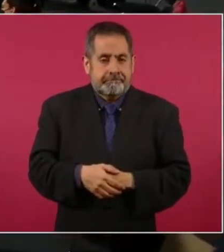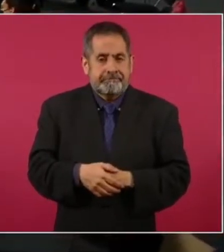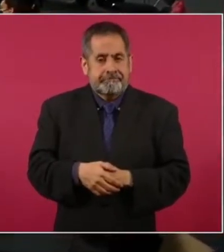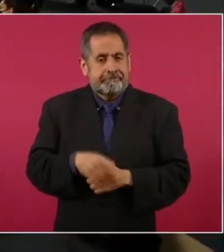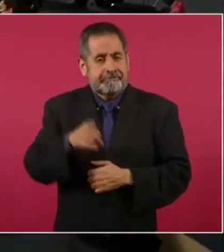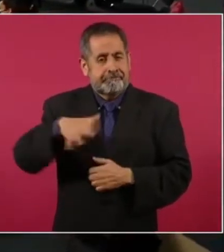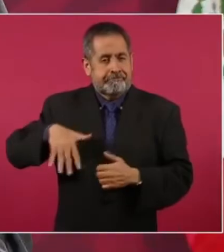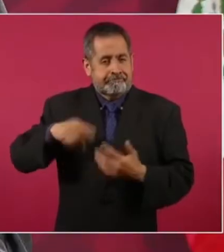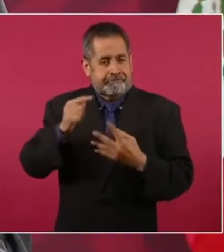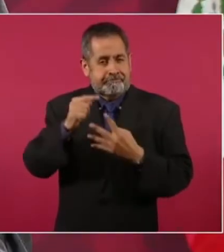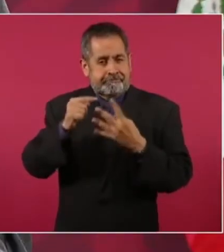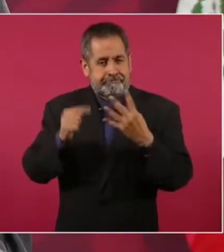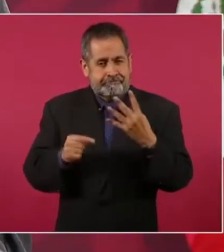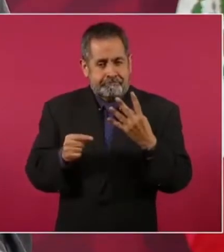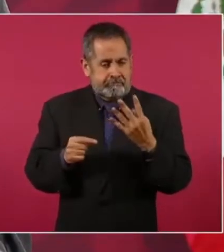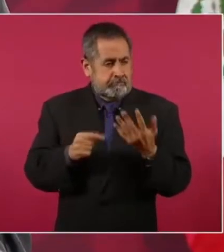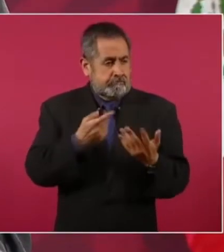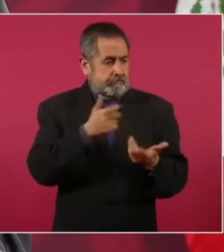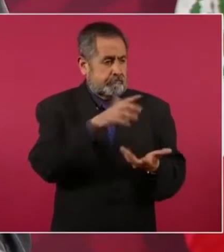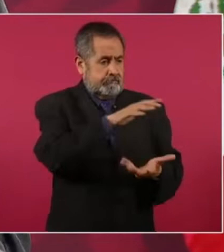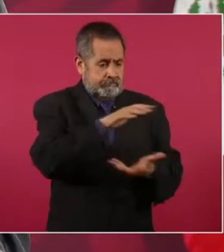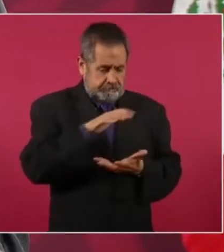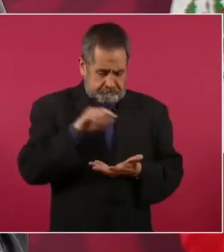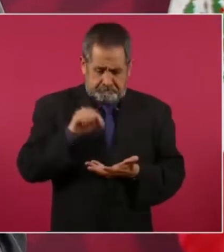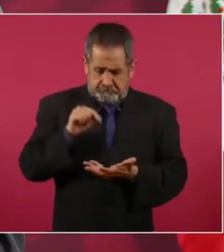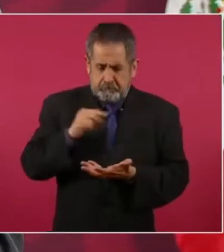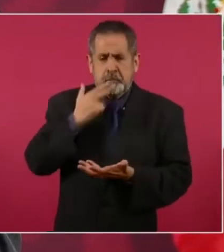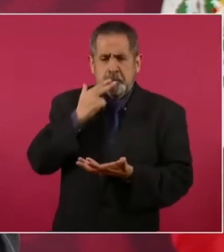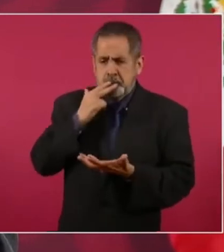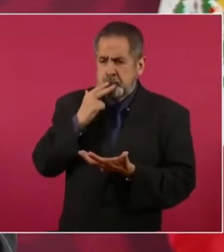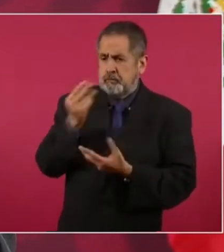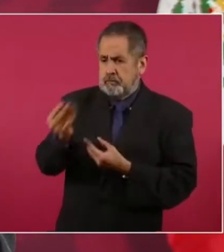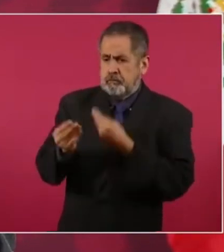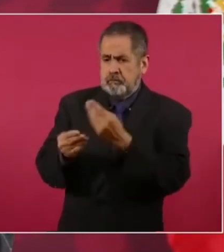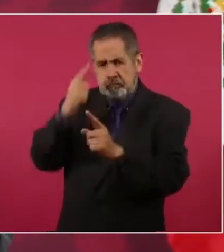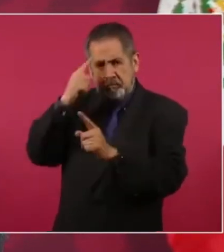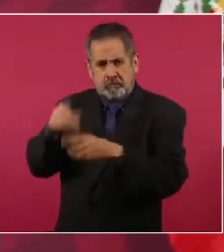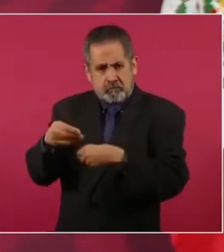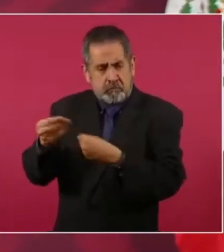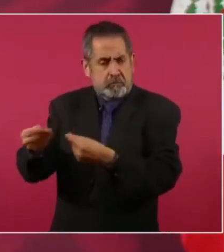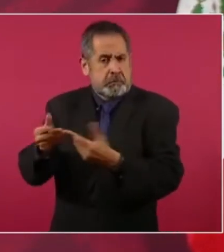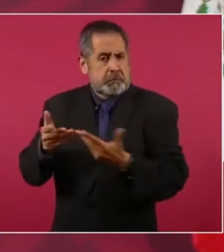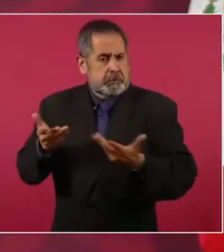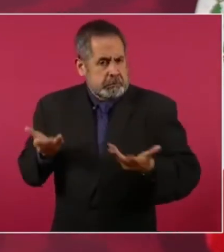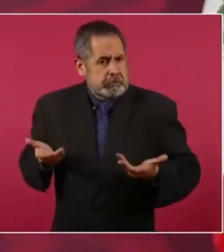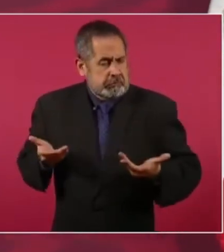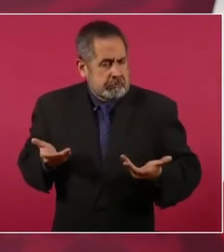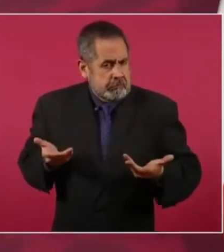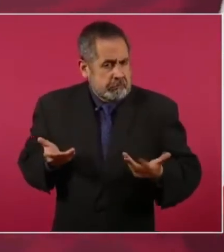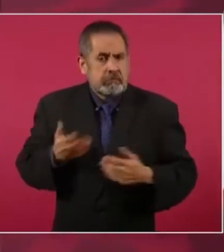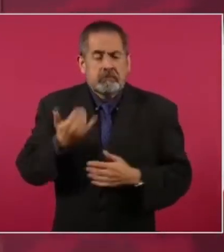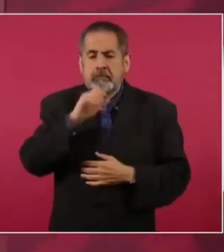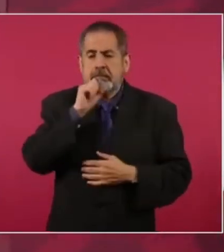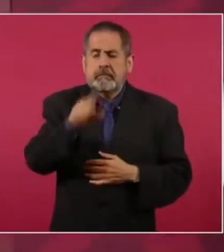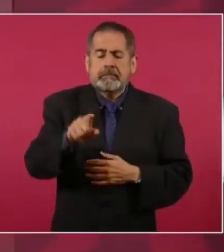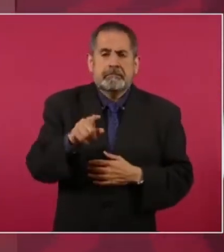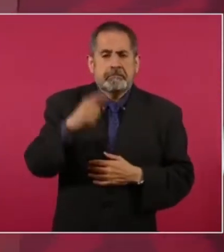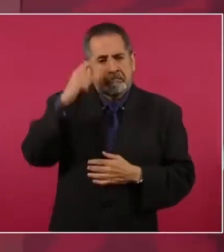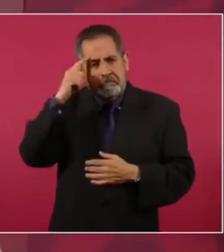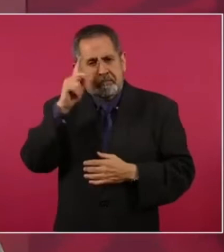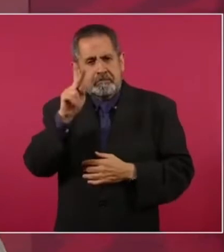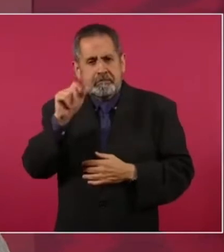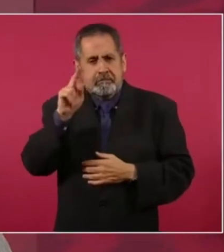puede utilizarse con esos propósitos y planes